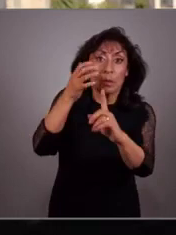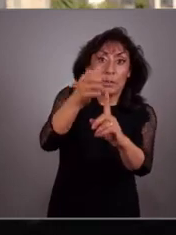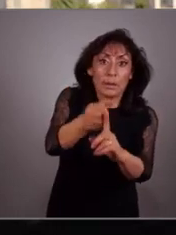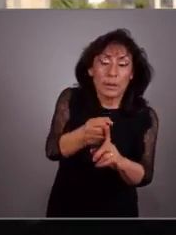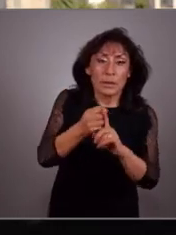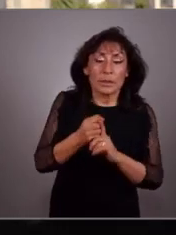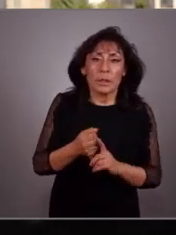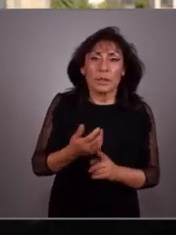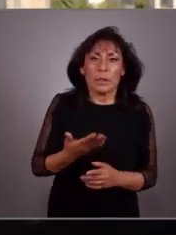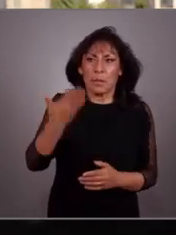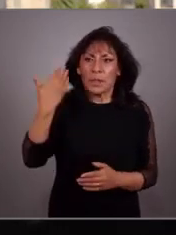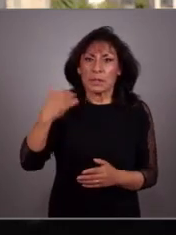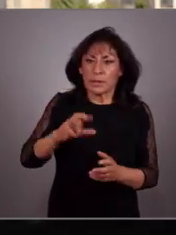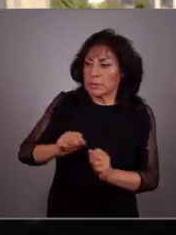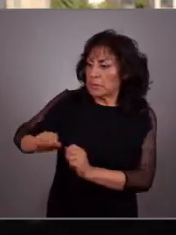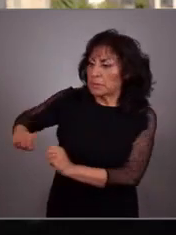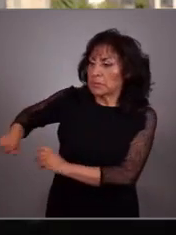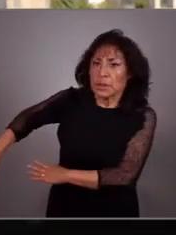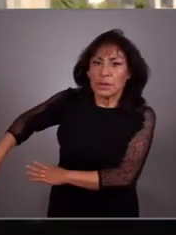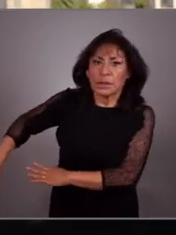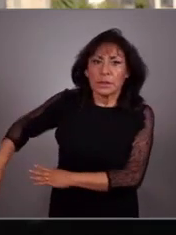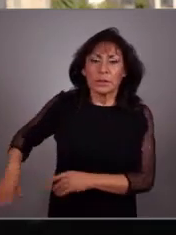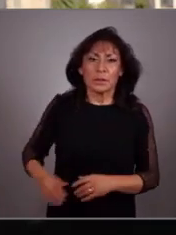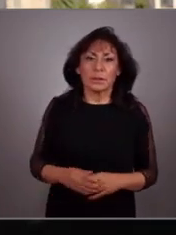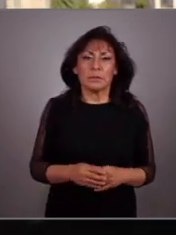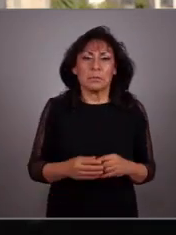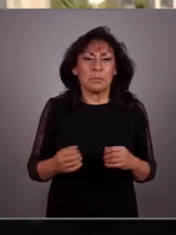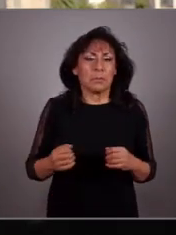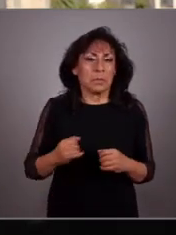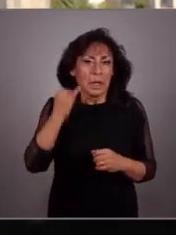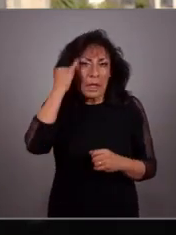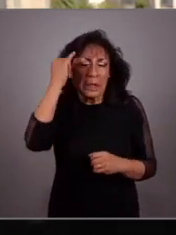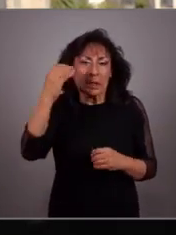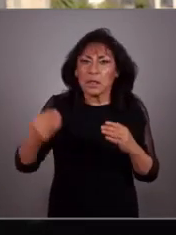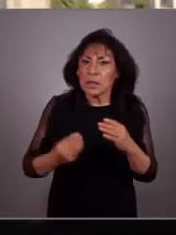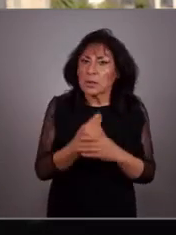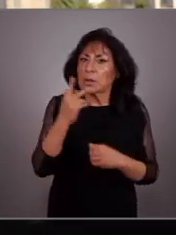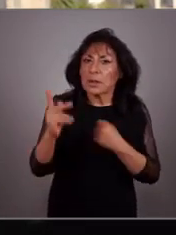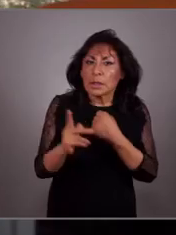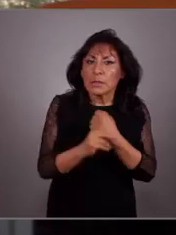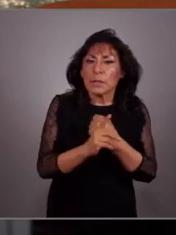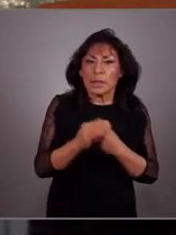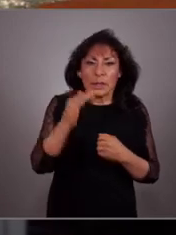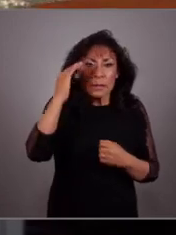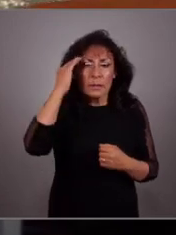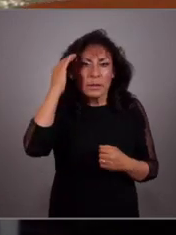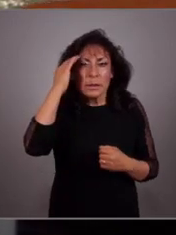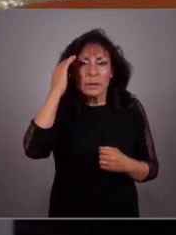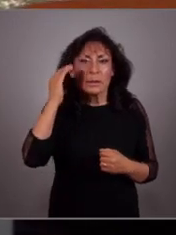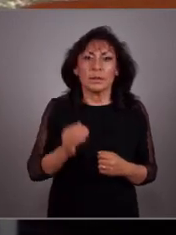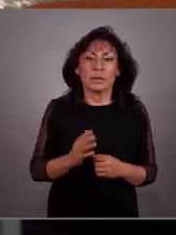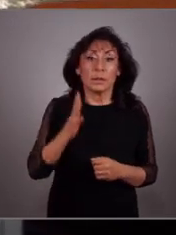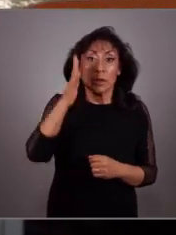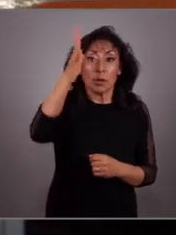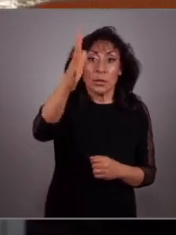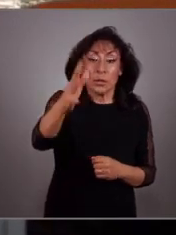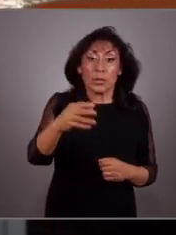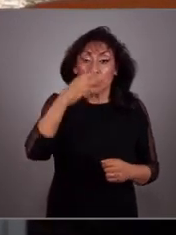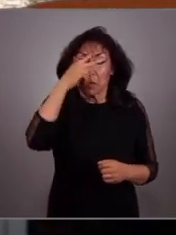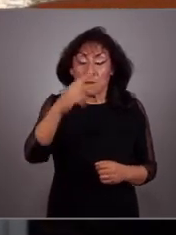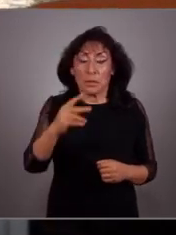hacia el futuro, tenemos que dejar atrás el pasado y pensar una nueva idea de país. ¿El futuro de México